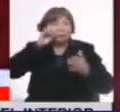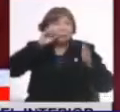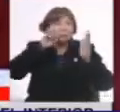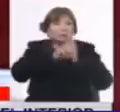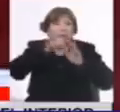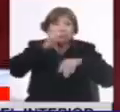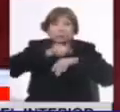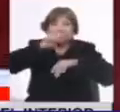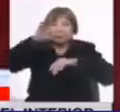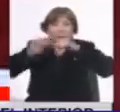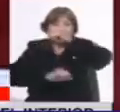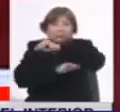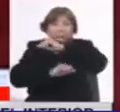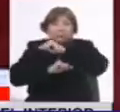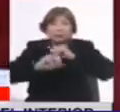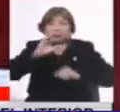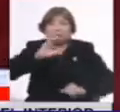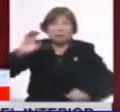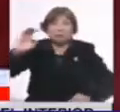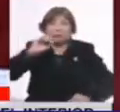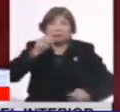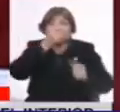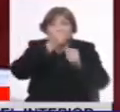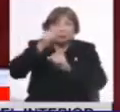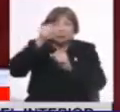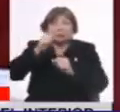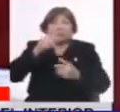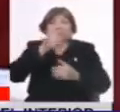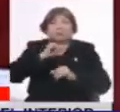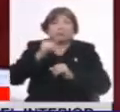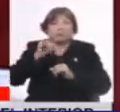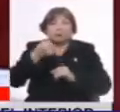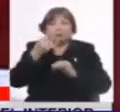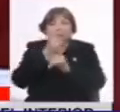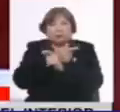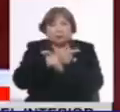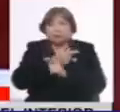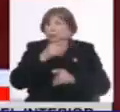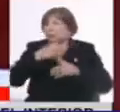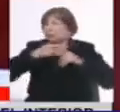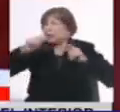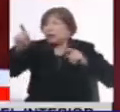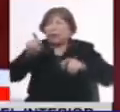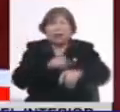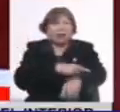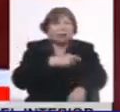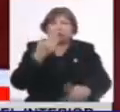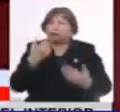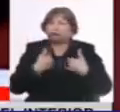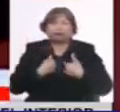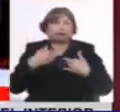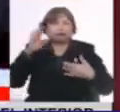ejemplo, Puente Piedra, Comas, San Martín de Porras, San Juan del Urigancho, en lugares alejados donde no tenemos